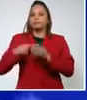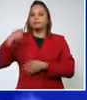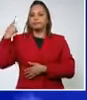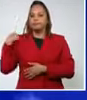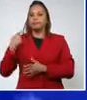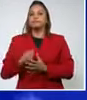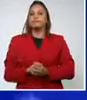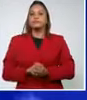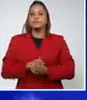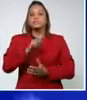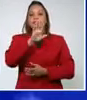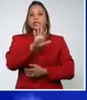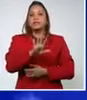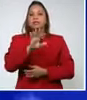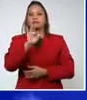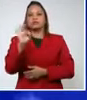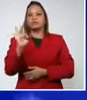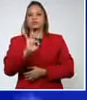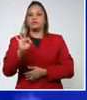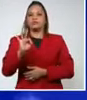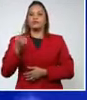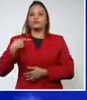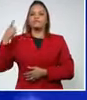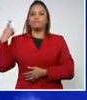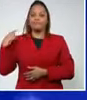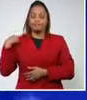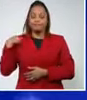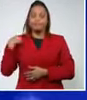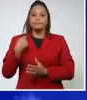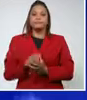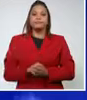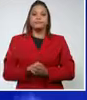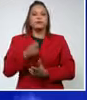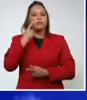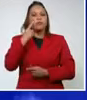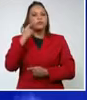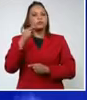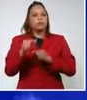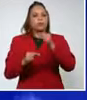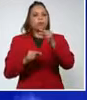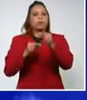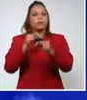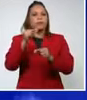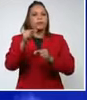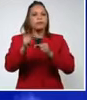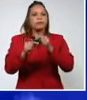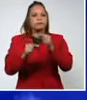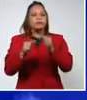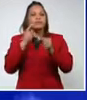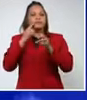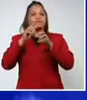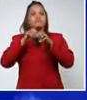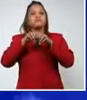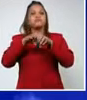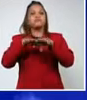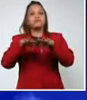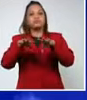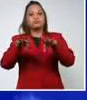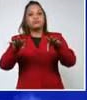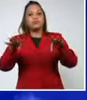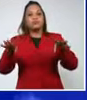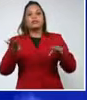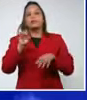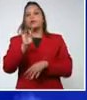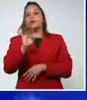588 en el día de ayer, y como ha venido ocurriendo todos estos días, dispersos en sus 15